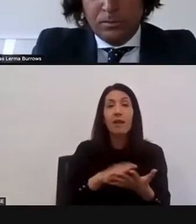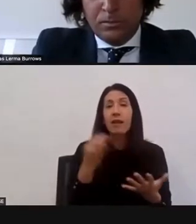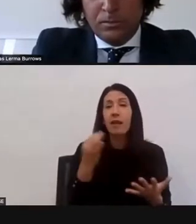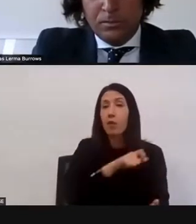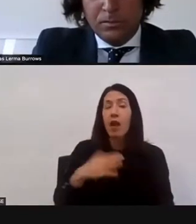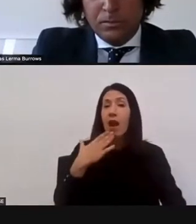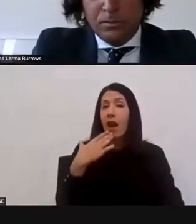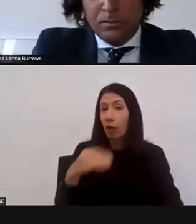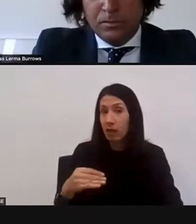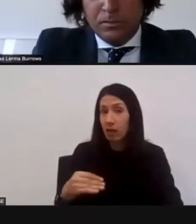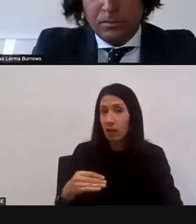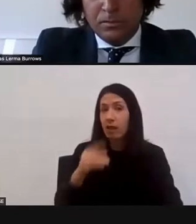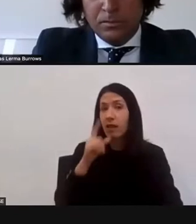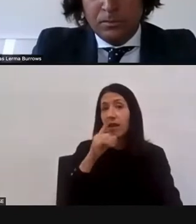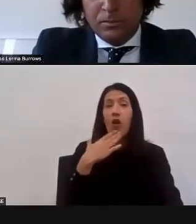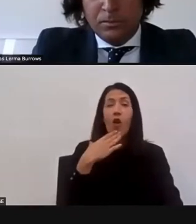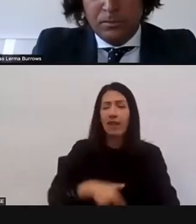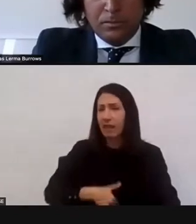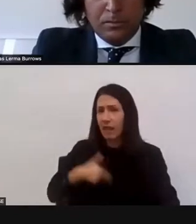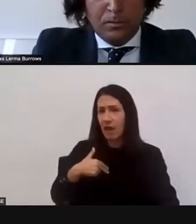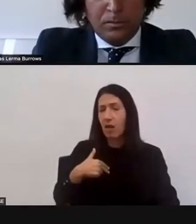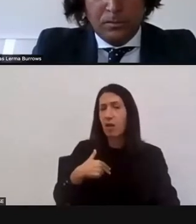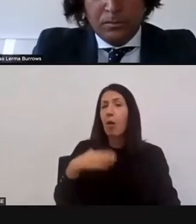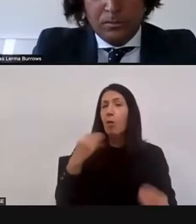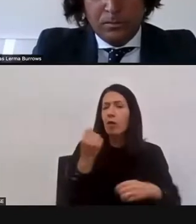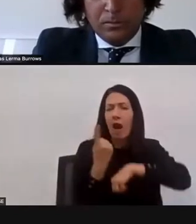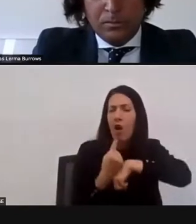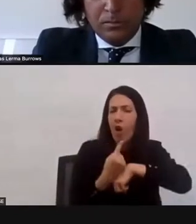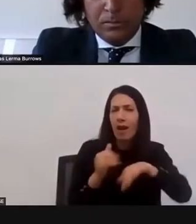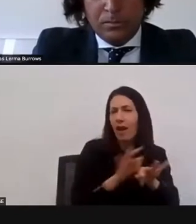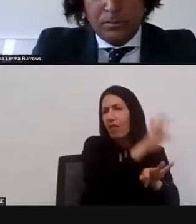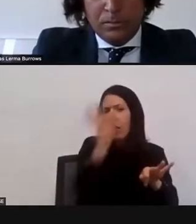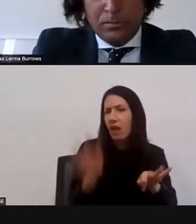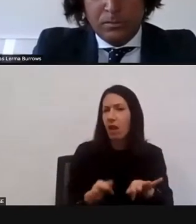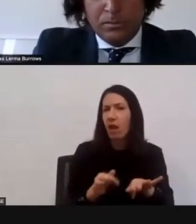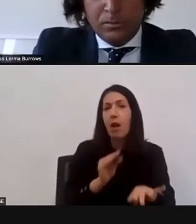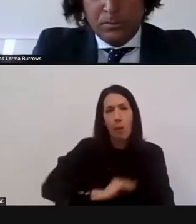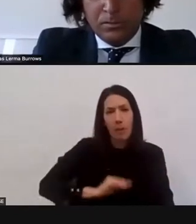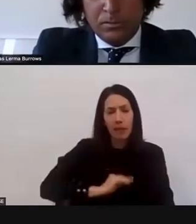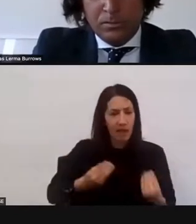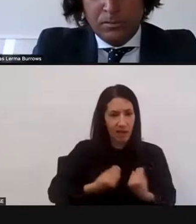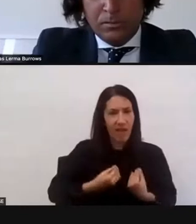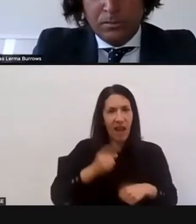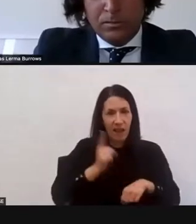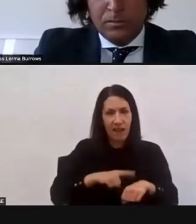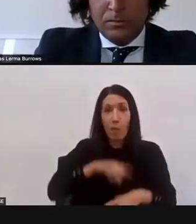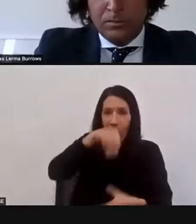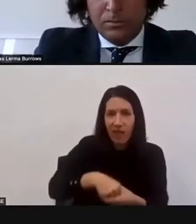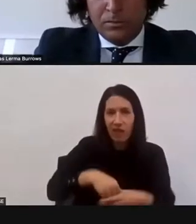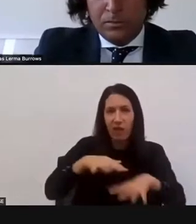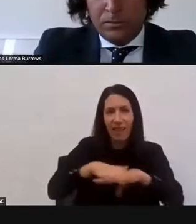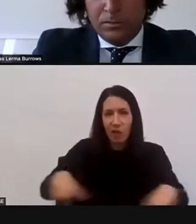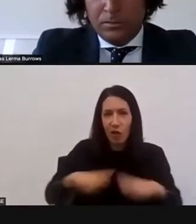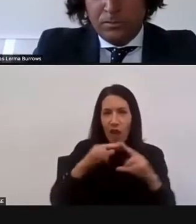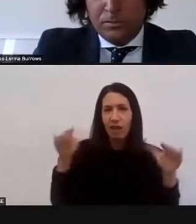los jóvenes se mueven muchísimas horas al día, pasan buena parte de sus vidas allí